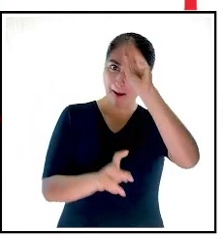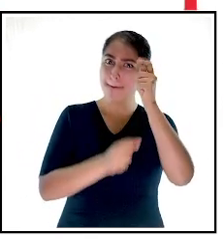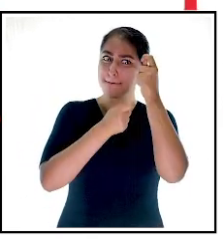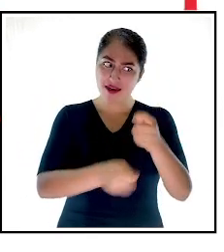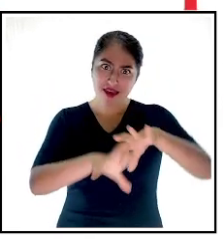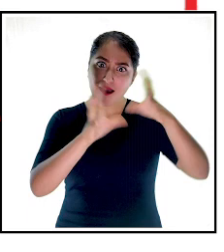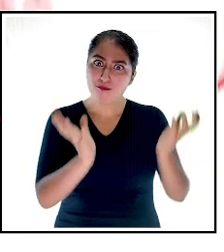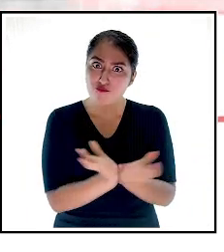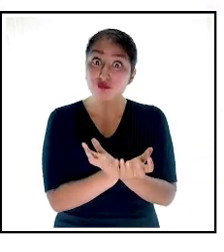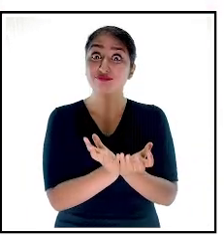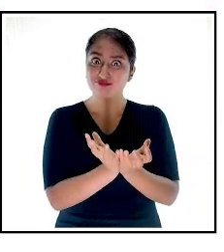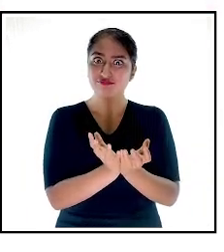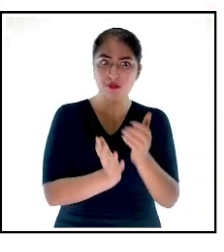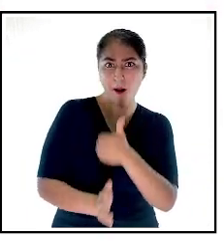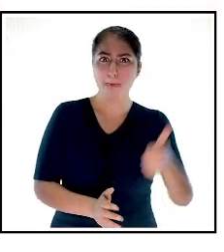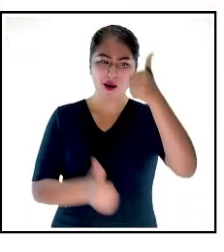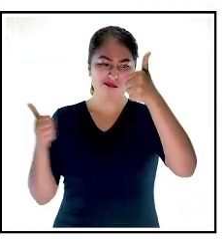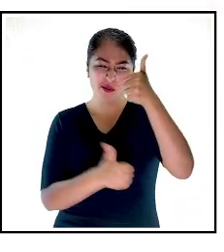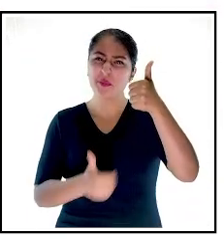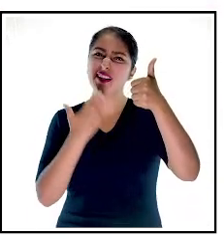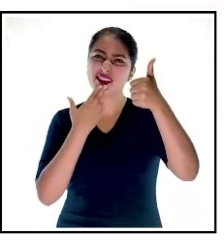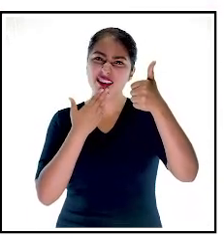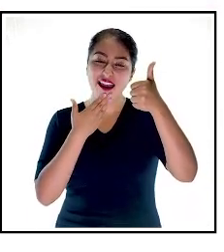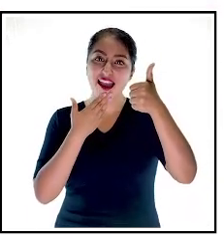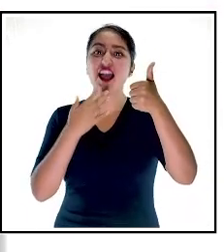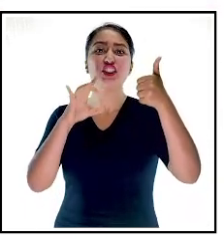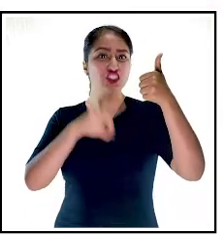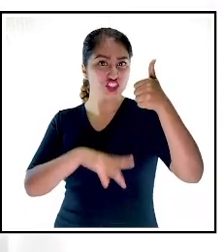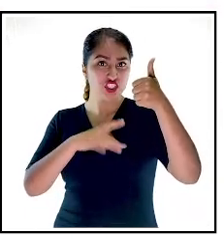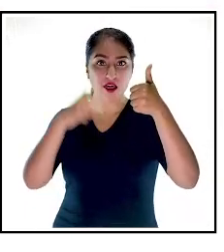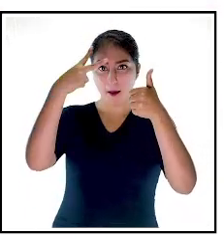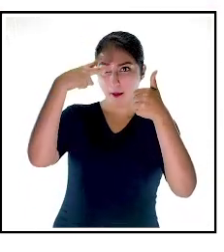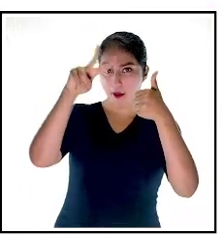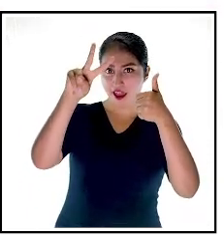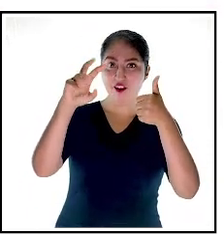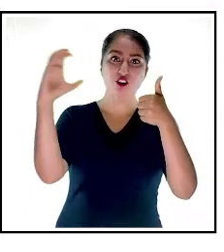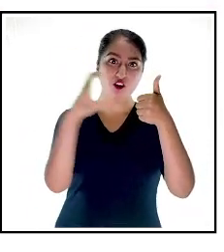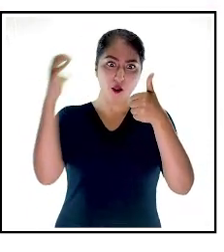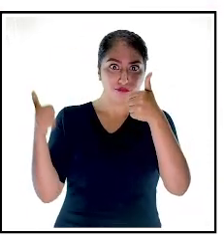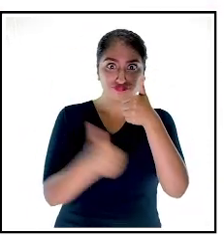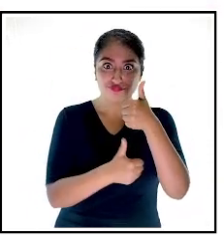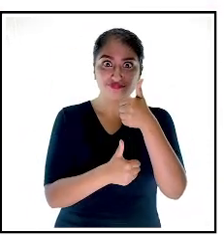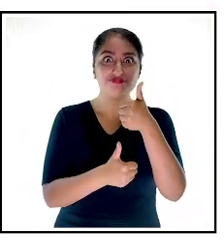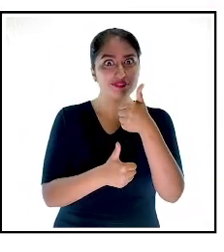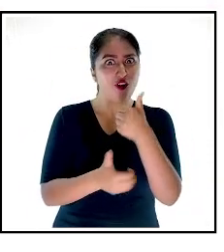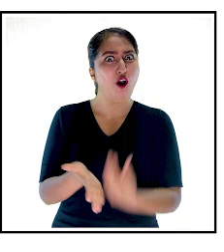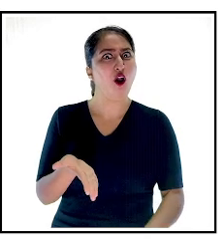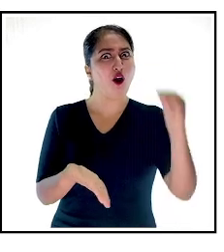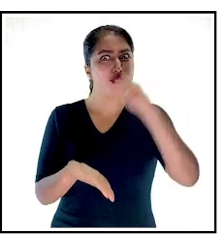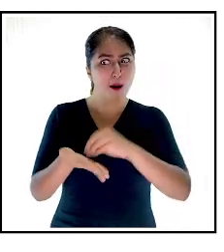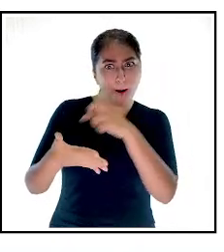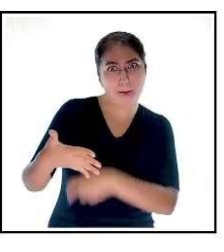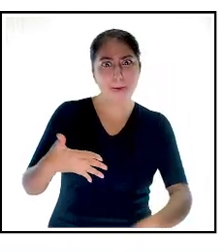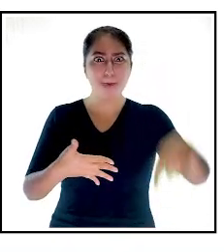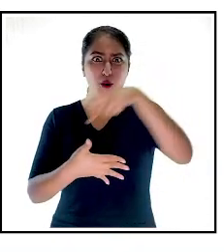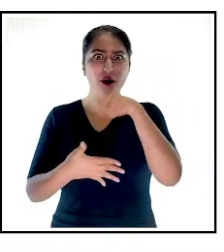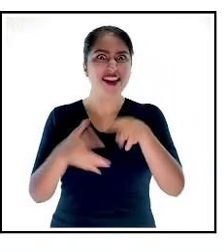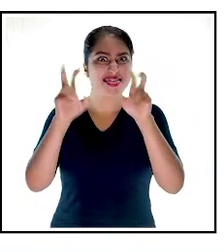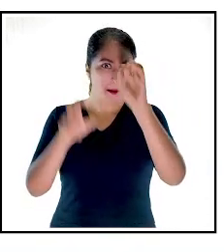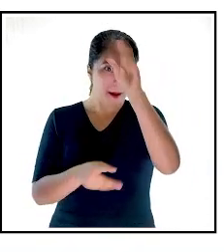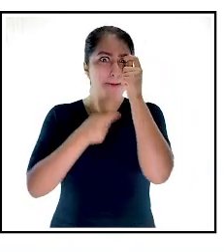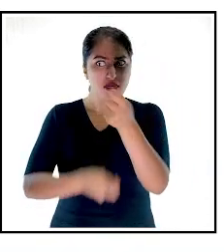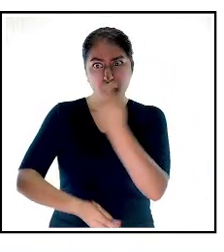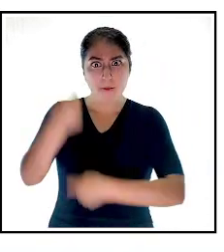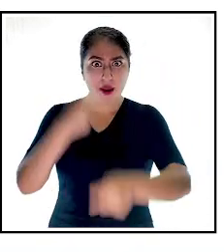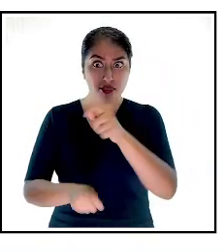a escala mundial, por encima de países como Chile, México y Colombia. Nos volvemos a posicionar como plaza atractiva